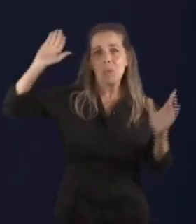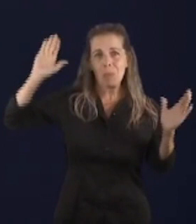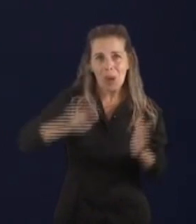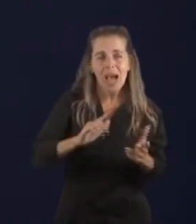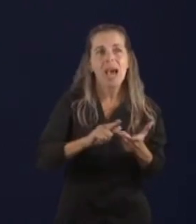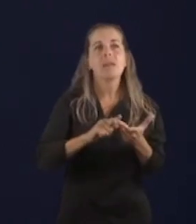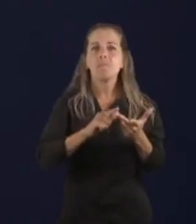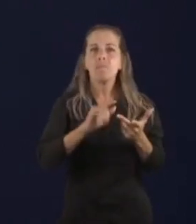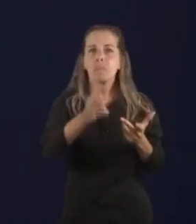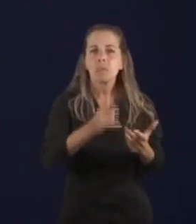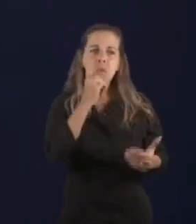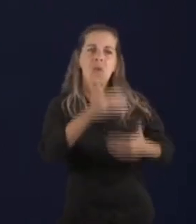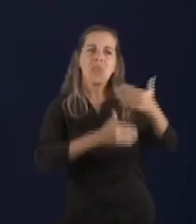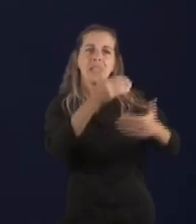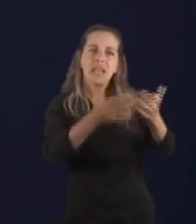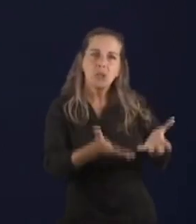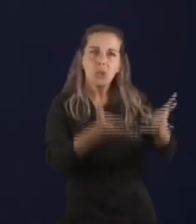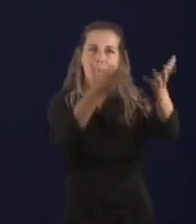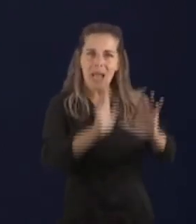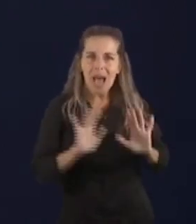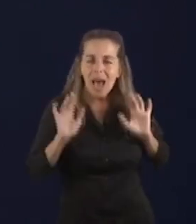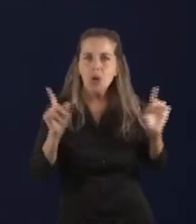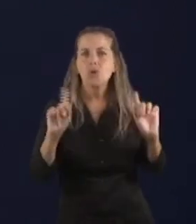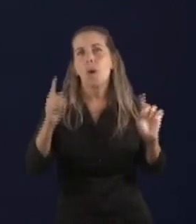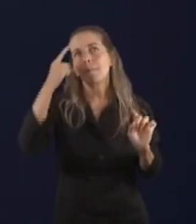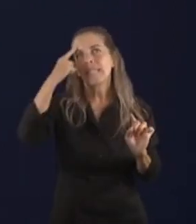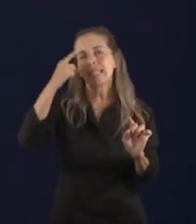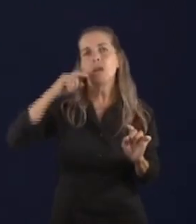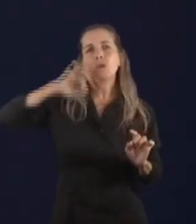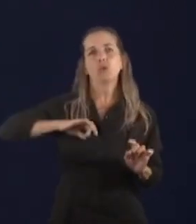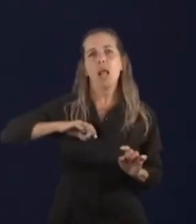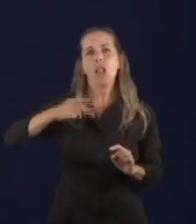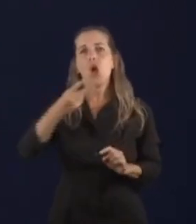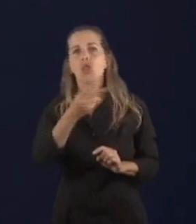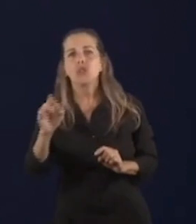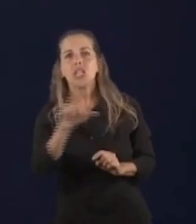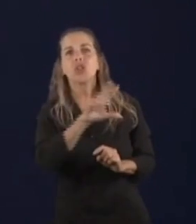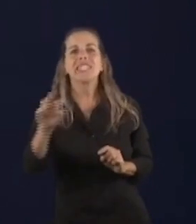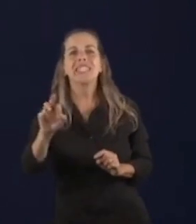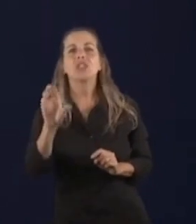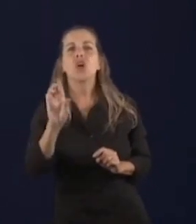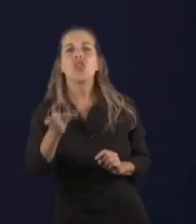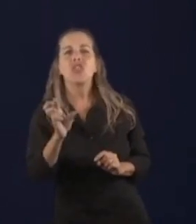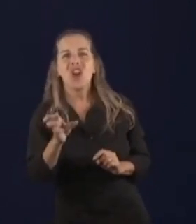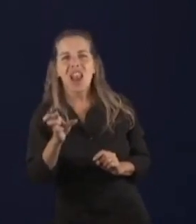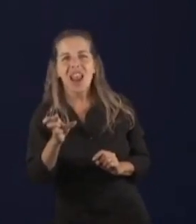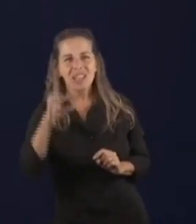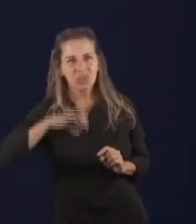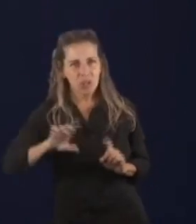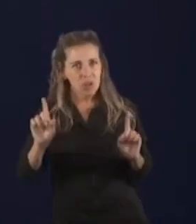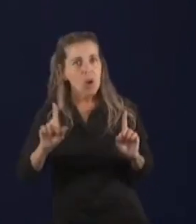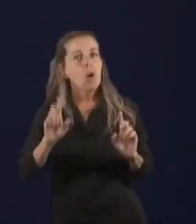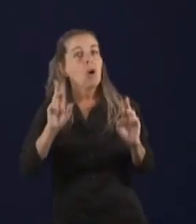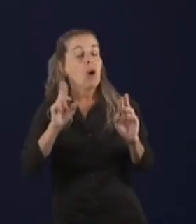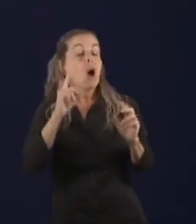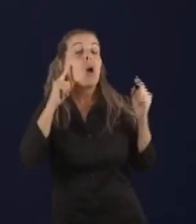a olvidar de los 200 o 300 que cobras por mes o que cobra la gente por mes en promedio porque que se van a mejorar los salarios